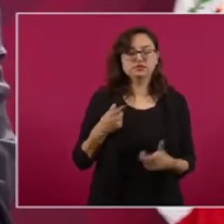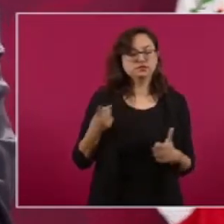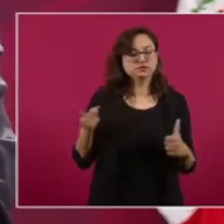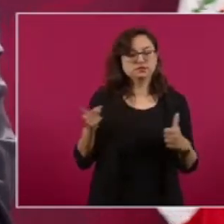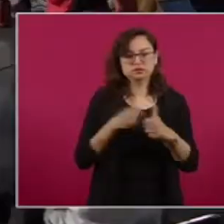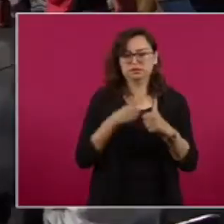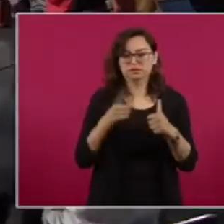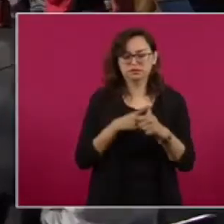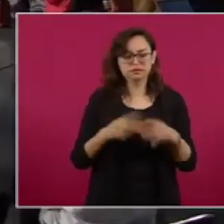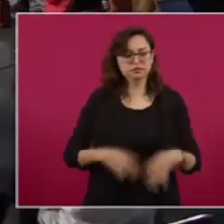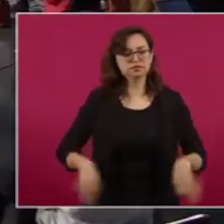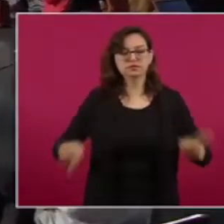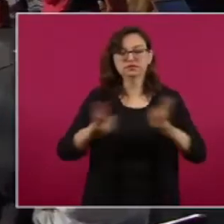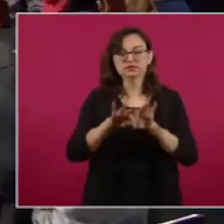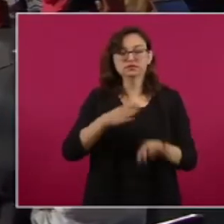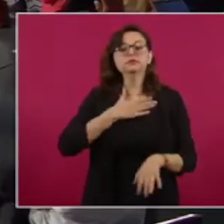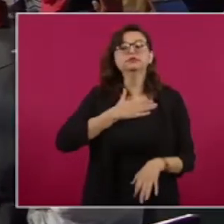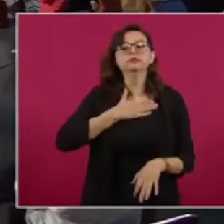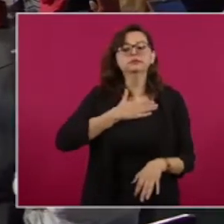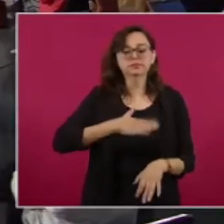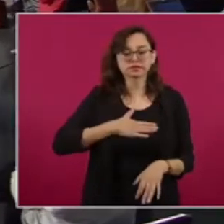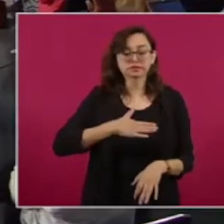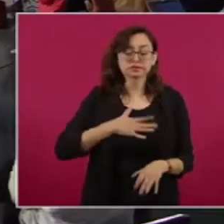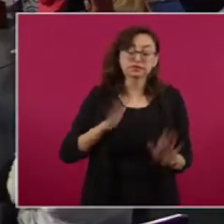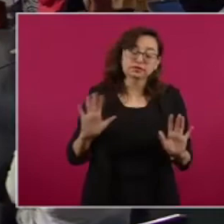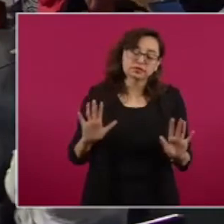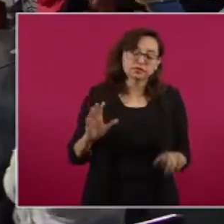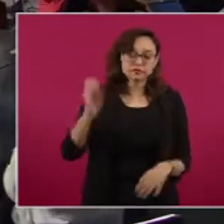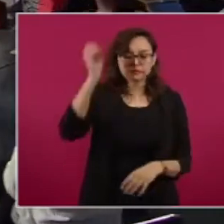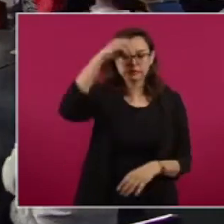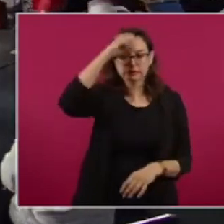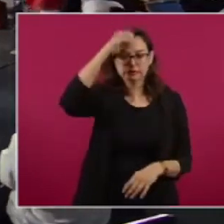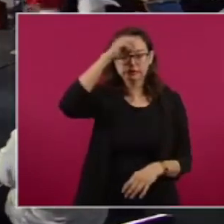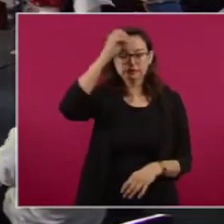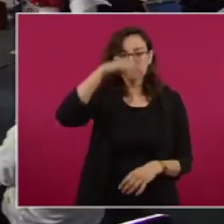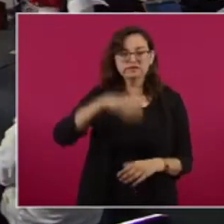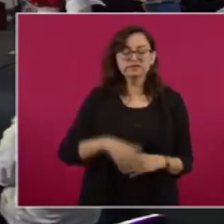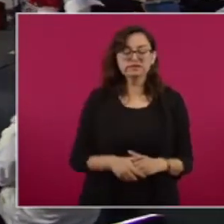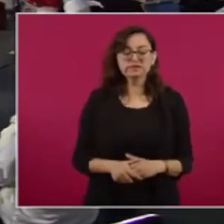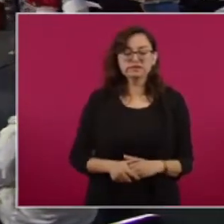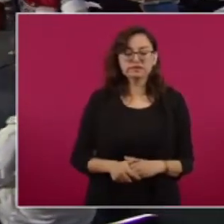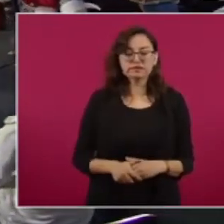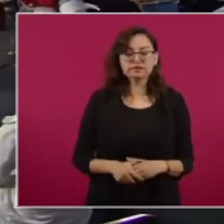prevalezca la justicia. Esa es mi postura.